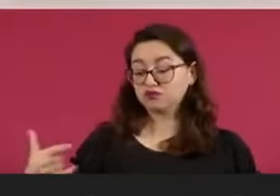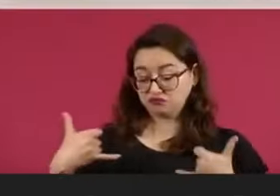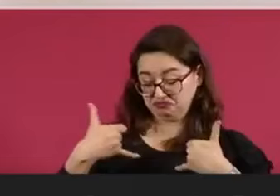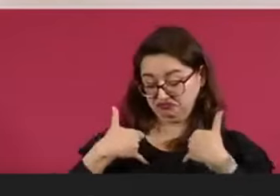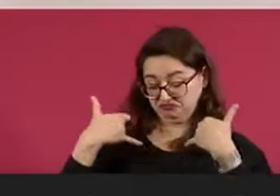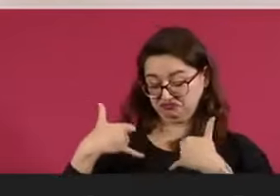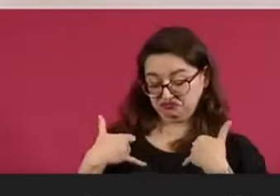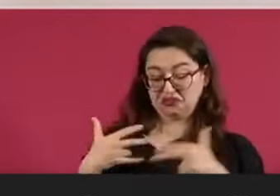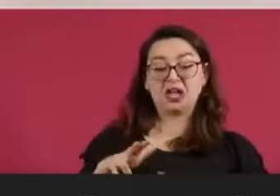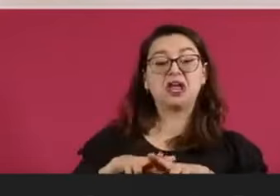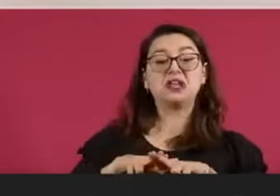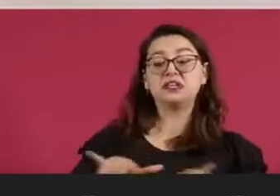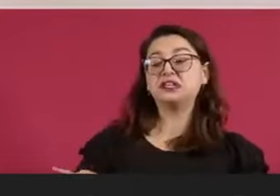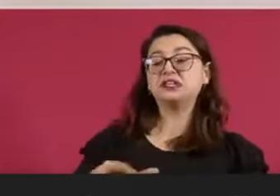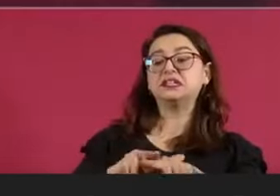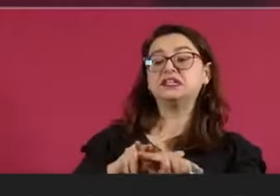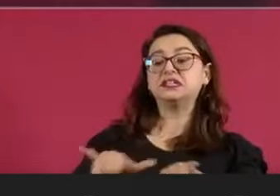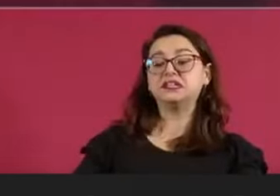ninis